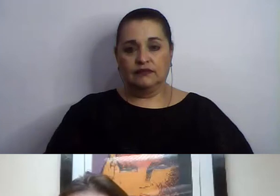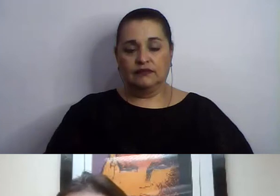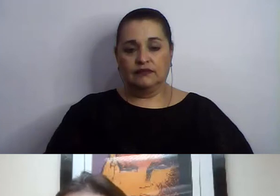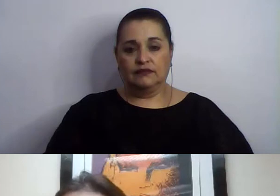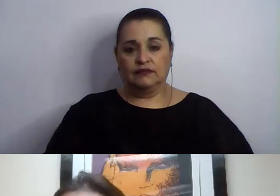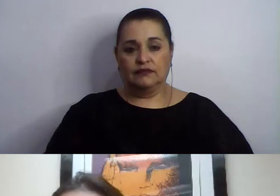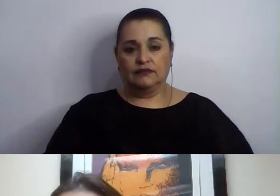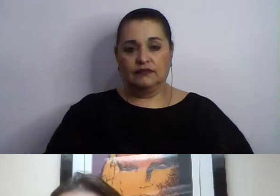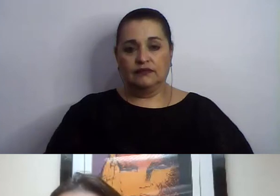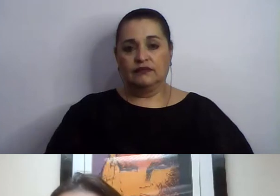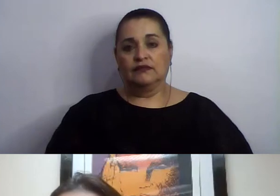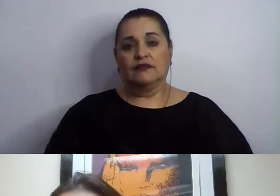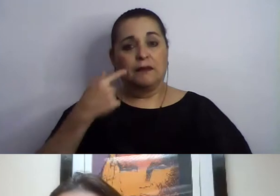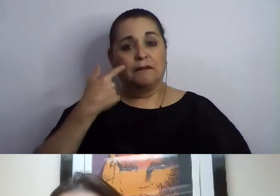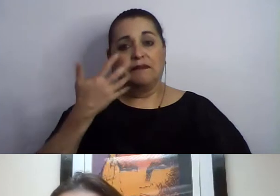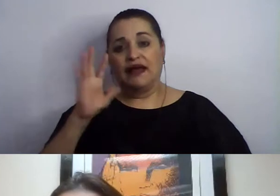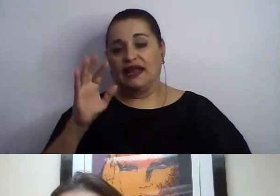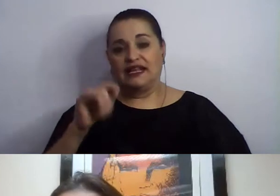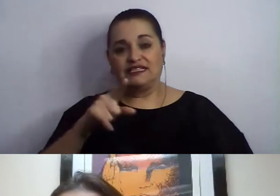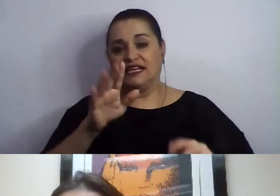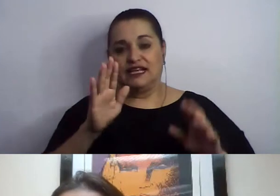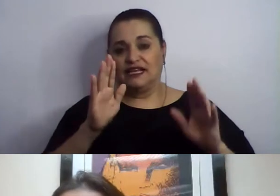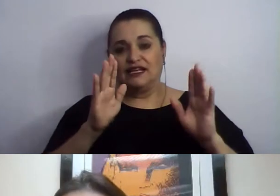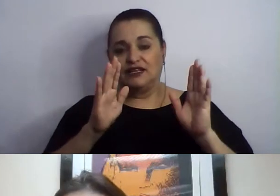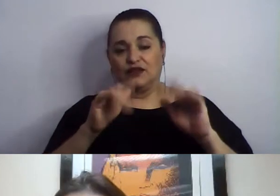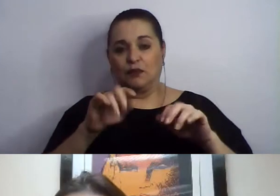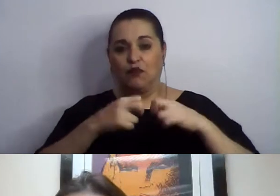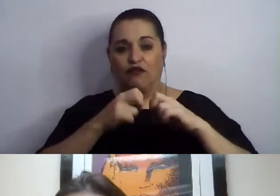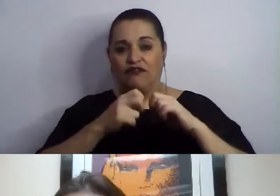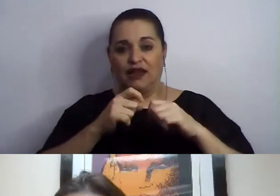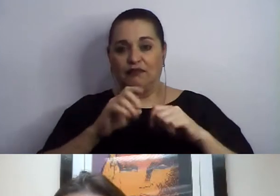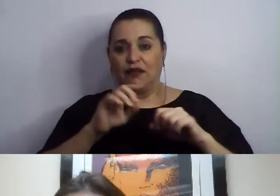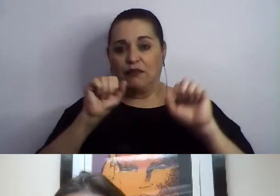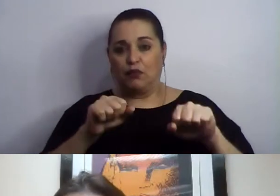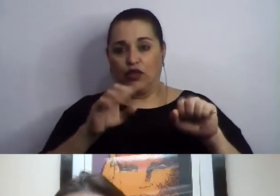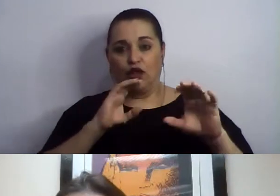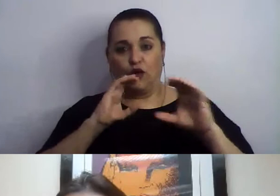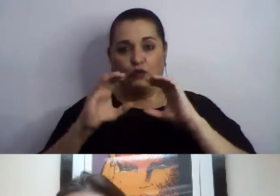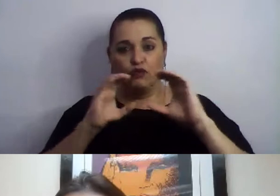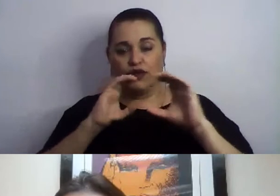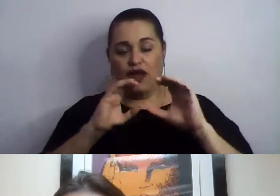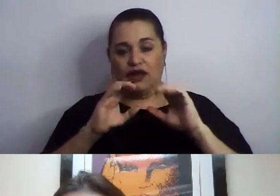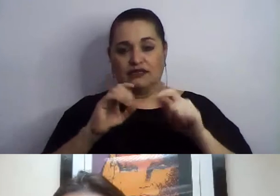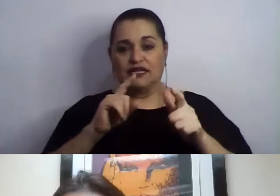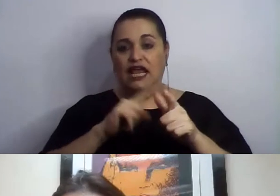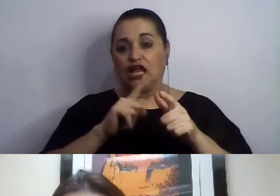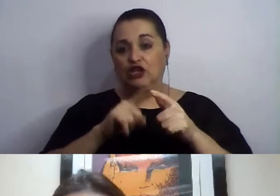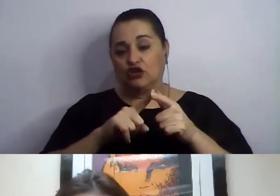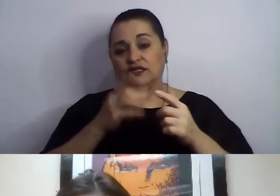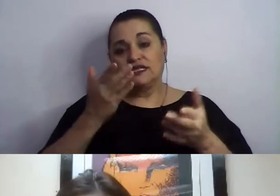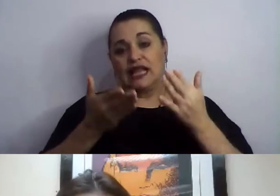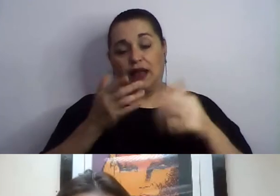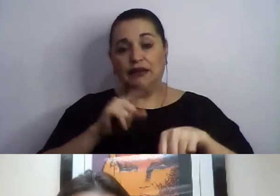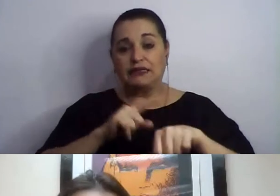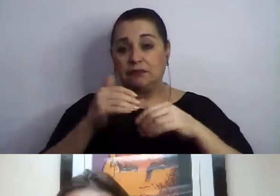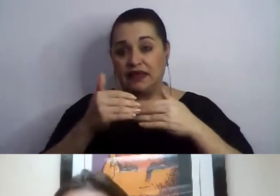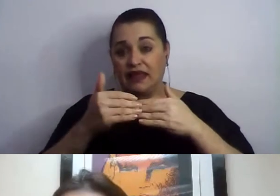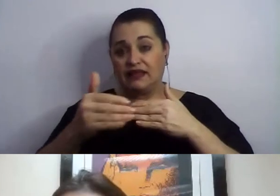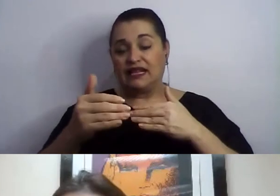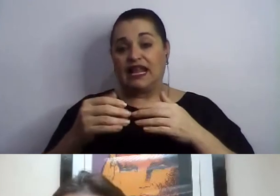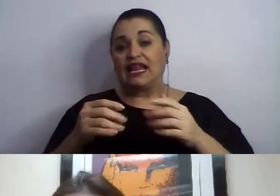bueno al parecer don Juan Carlos está teniendo algún problema para poder comunicarse entonces tal vez mientras tanto